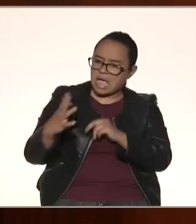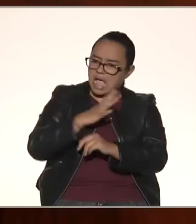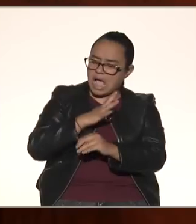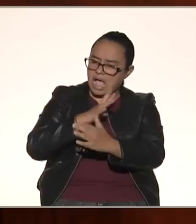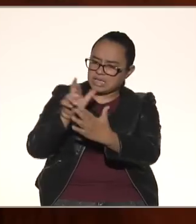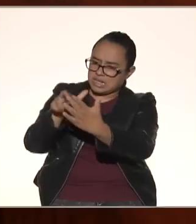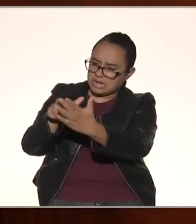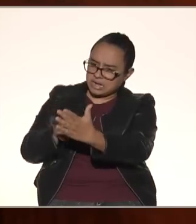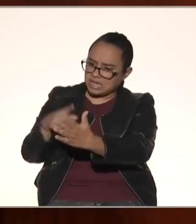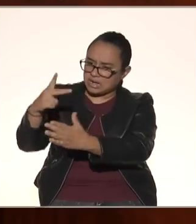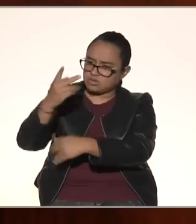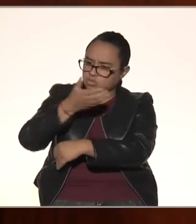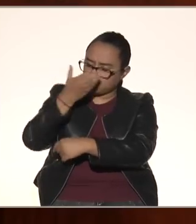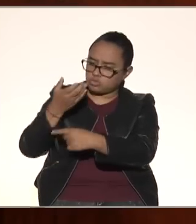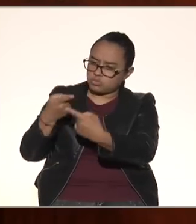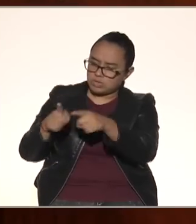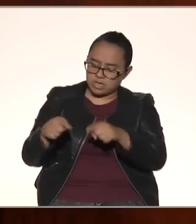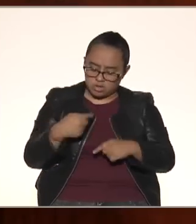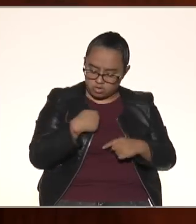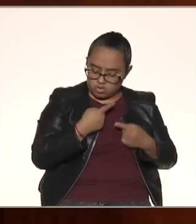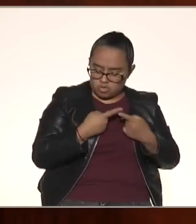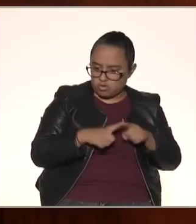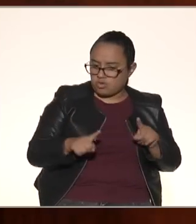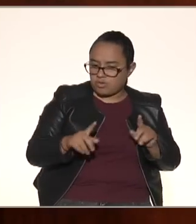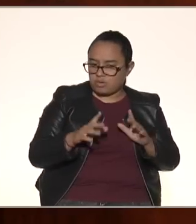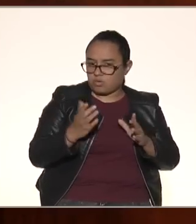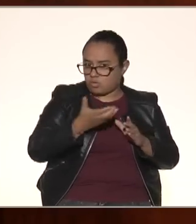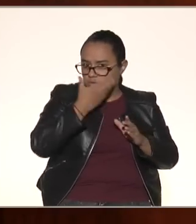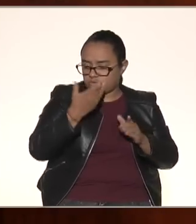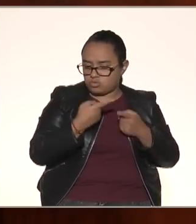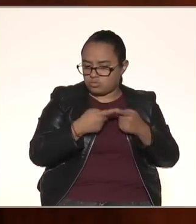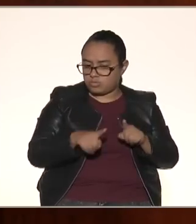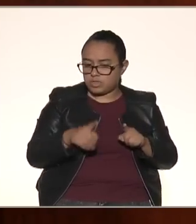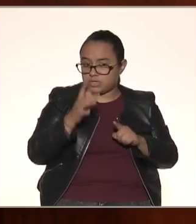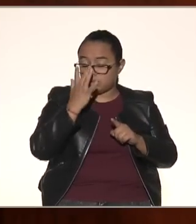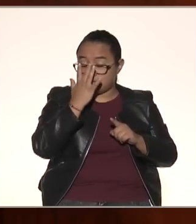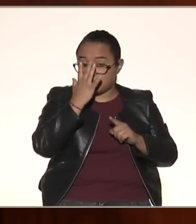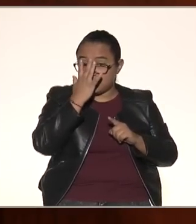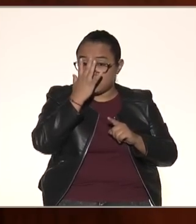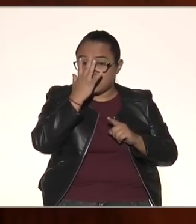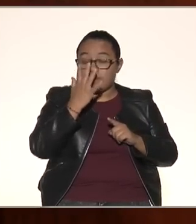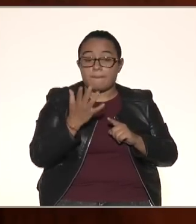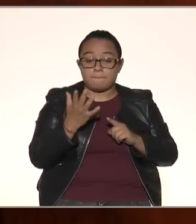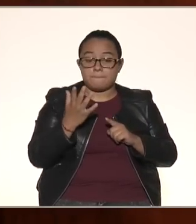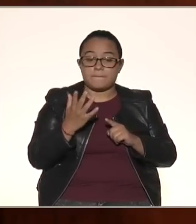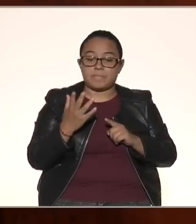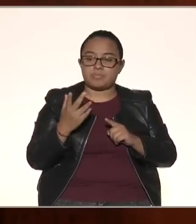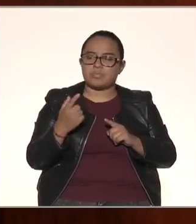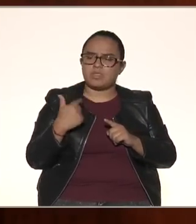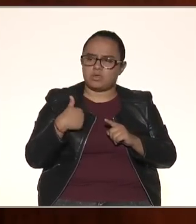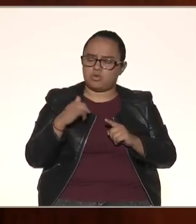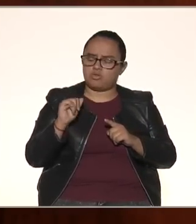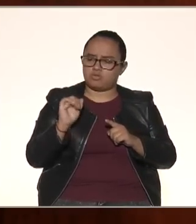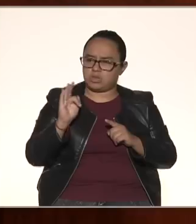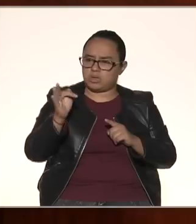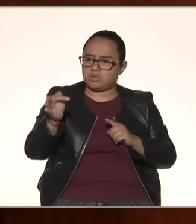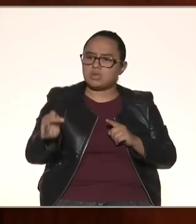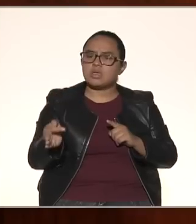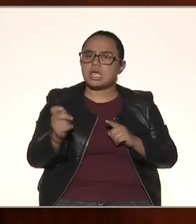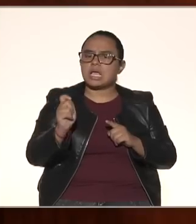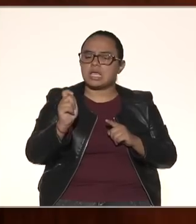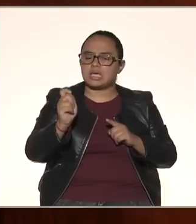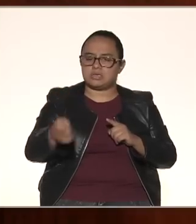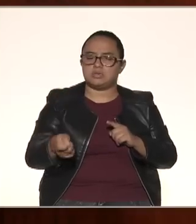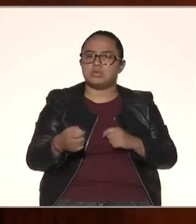reglas completamente diferentes a las mías, y que al final del día, pues dentro de esa aceptación, implica también